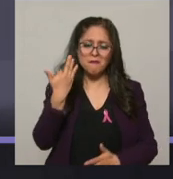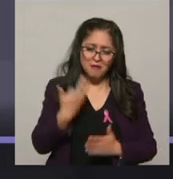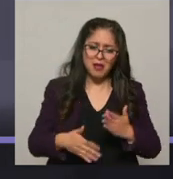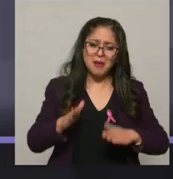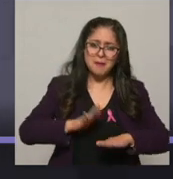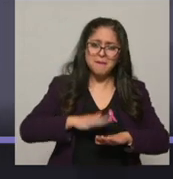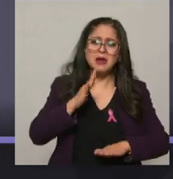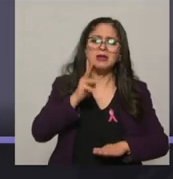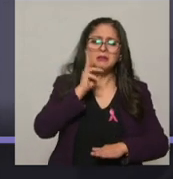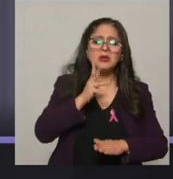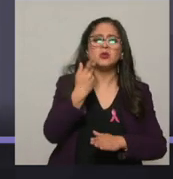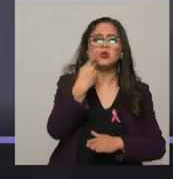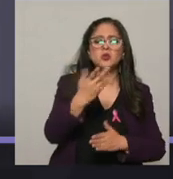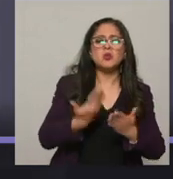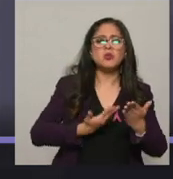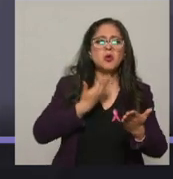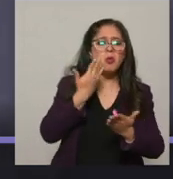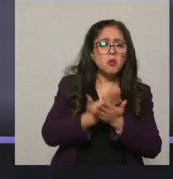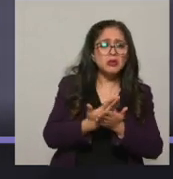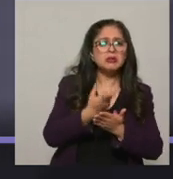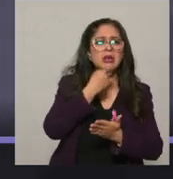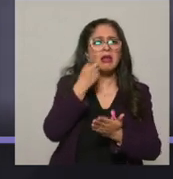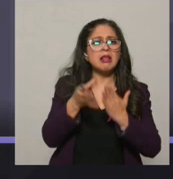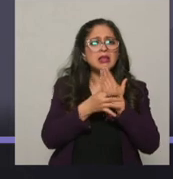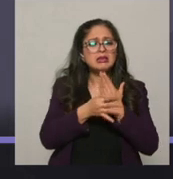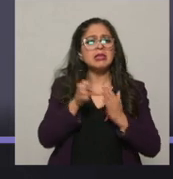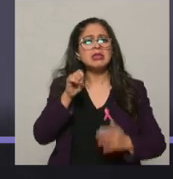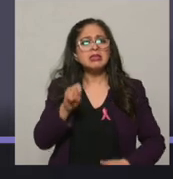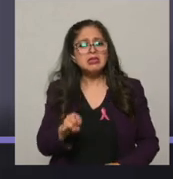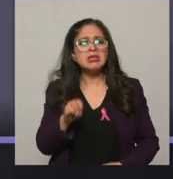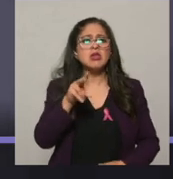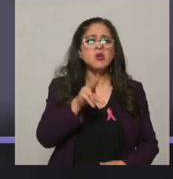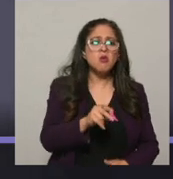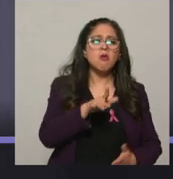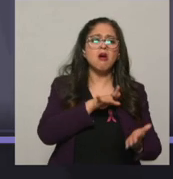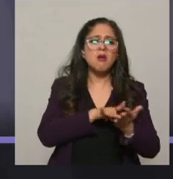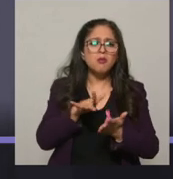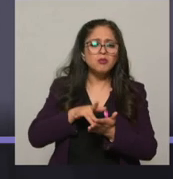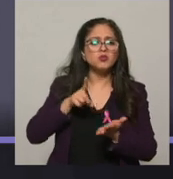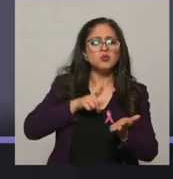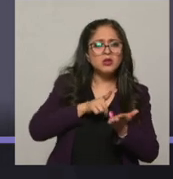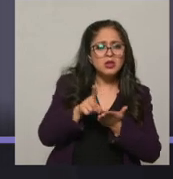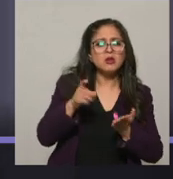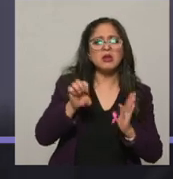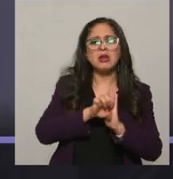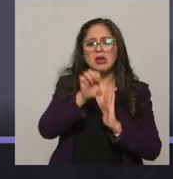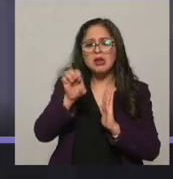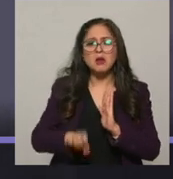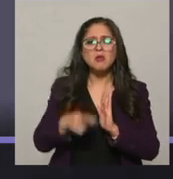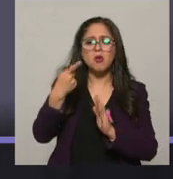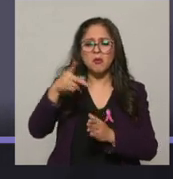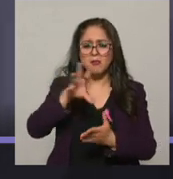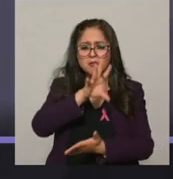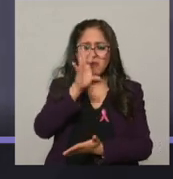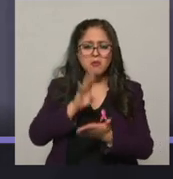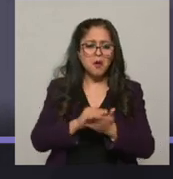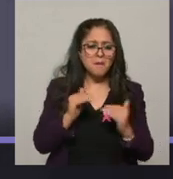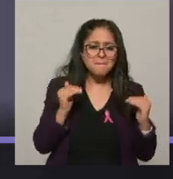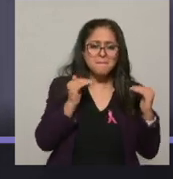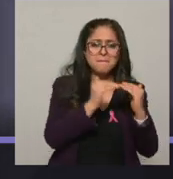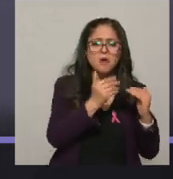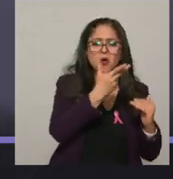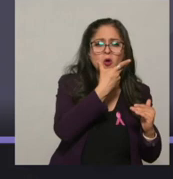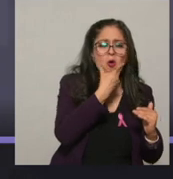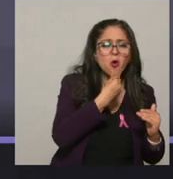se le preguntaba sobre si iba a apoyar ciertos derechos, el matrimonio igualitario, por ejemplo, en